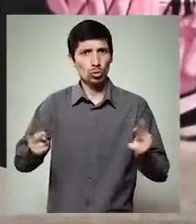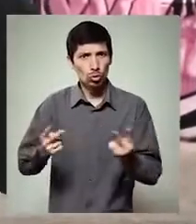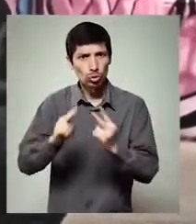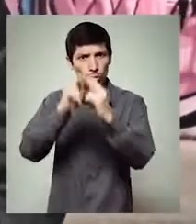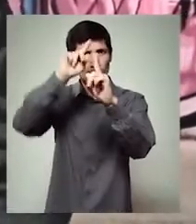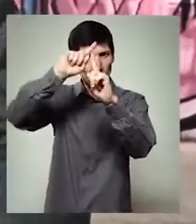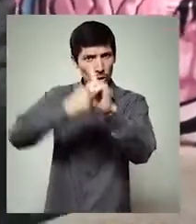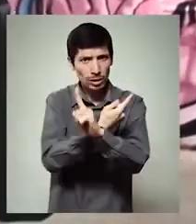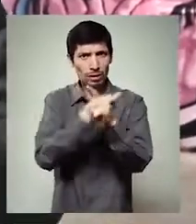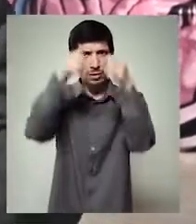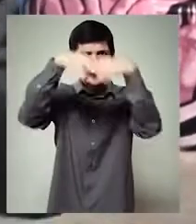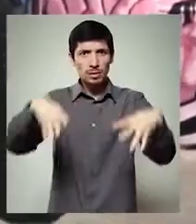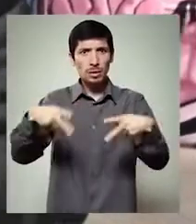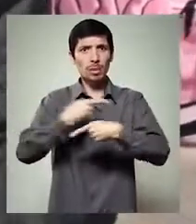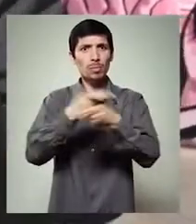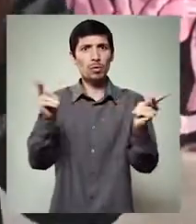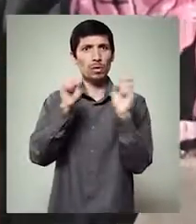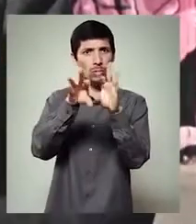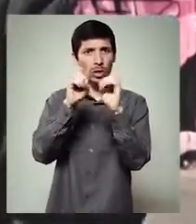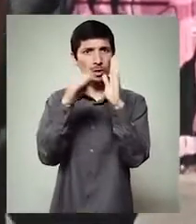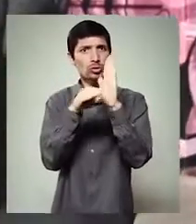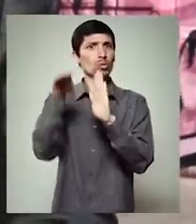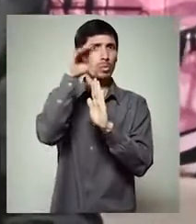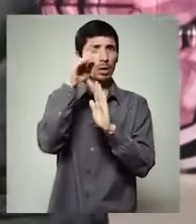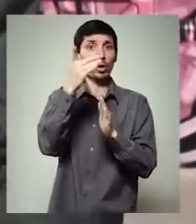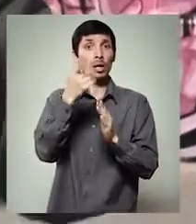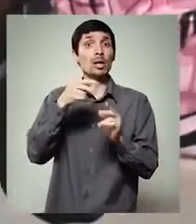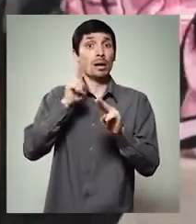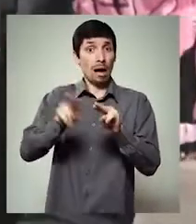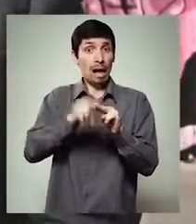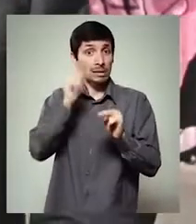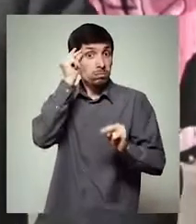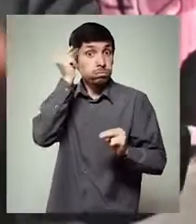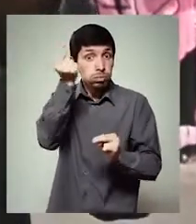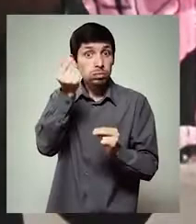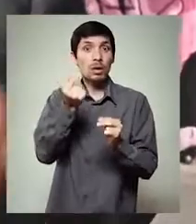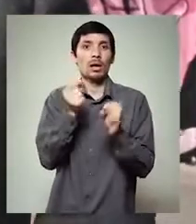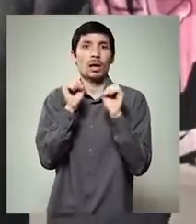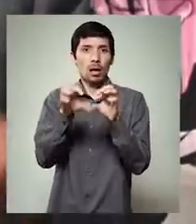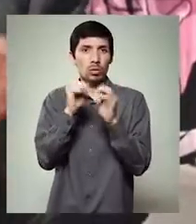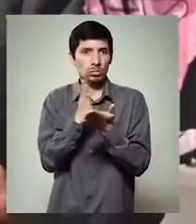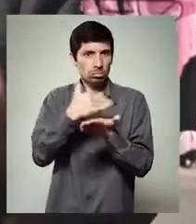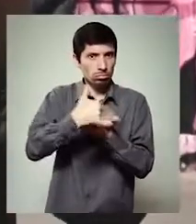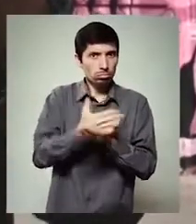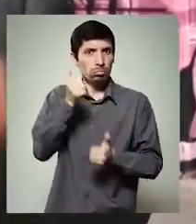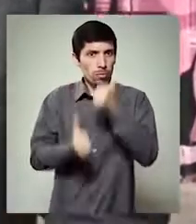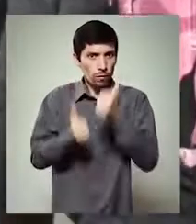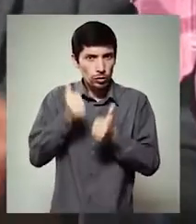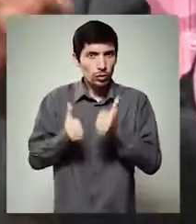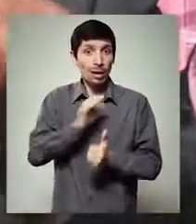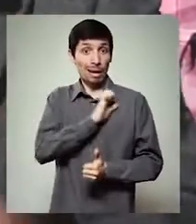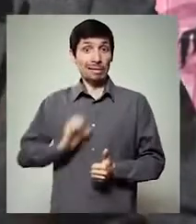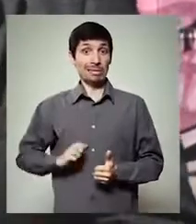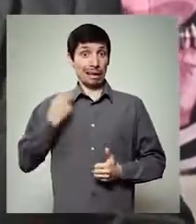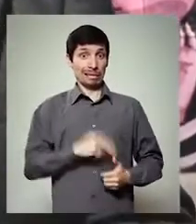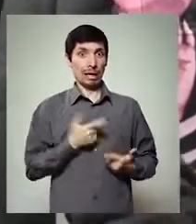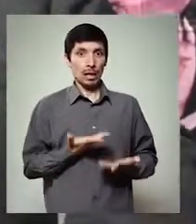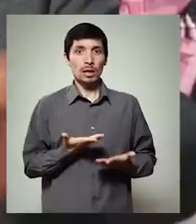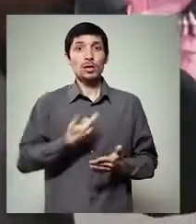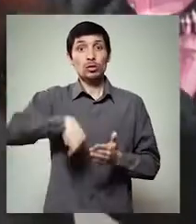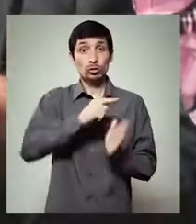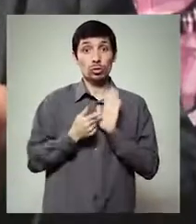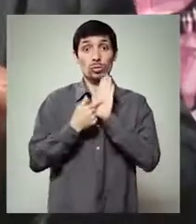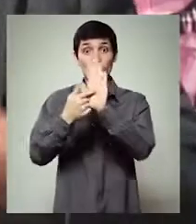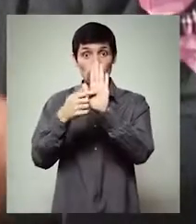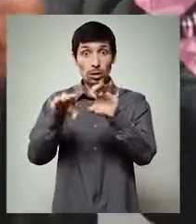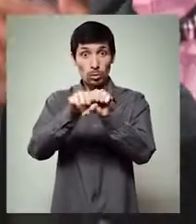Vamos a reconstruir el sistema público de educación superior y crear la educación técnico-profesional estatal.